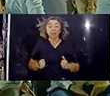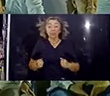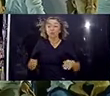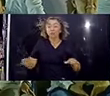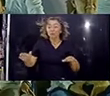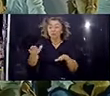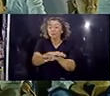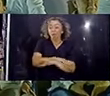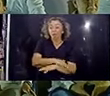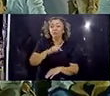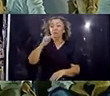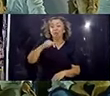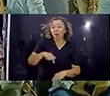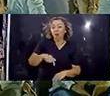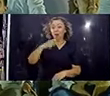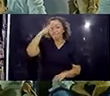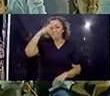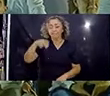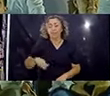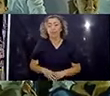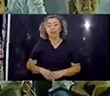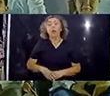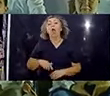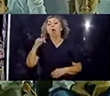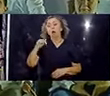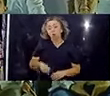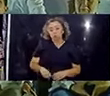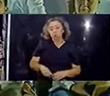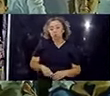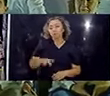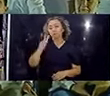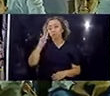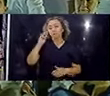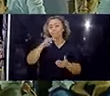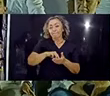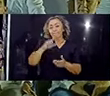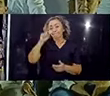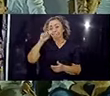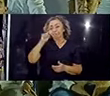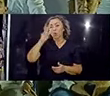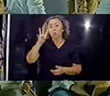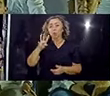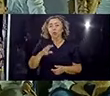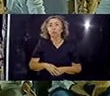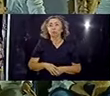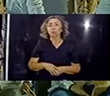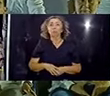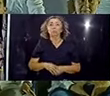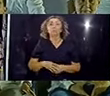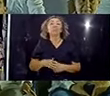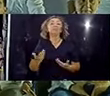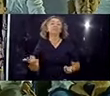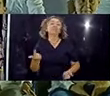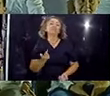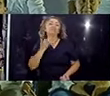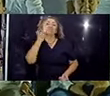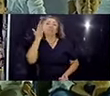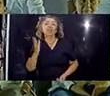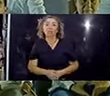Mérida y todo Yucatán vamos a decidir entre transformación o corrupción